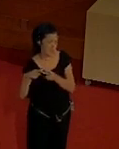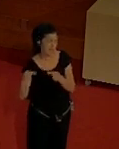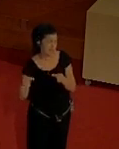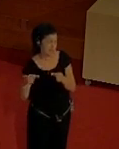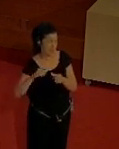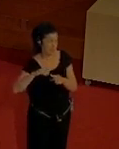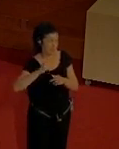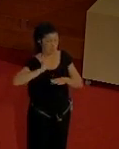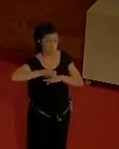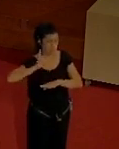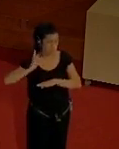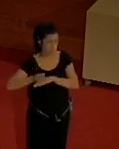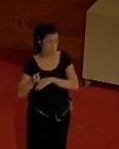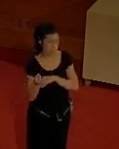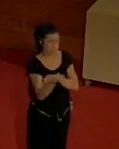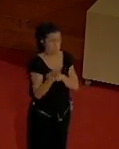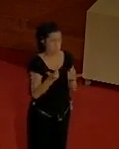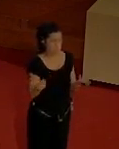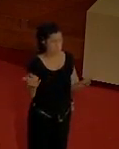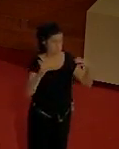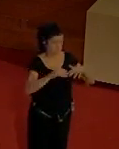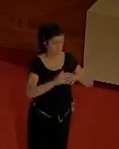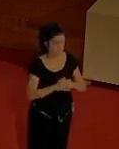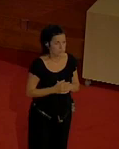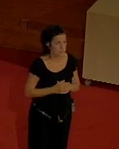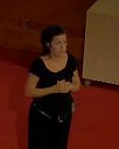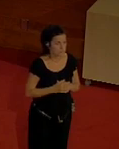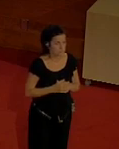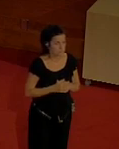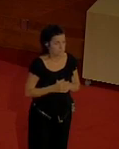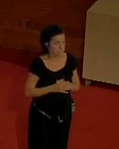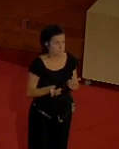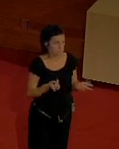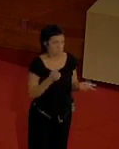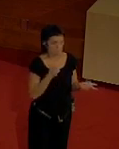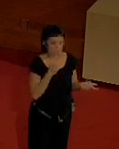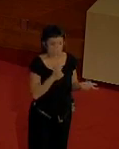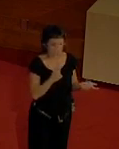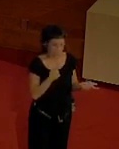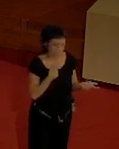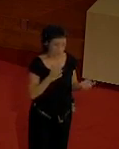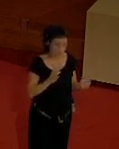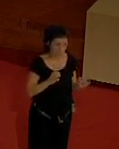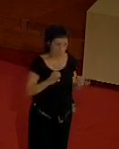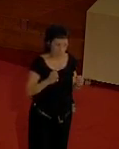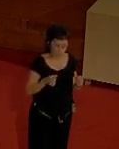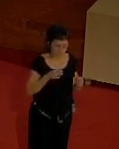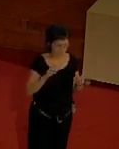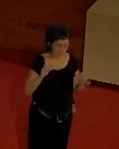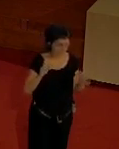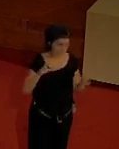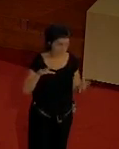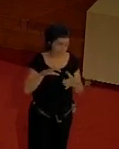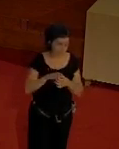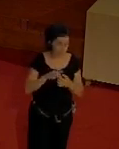diciendo tené no esperéis que yo os saque las castañas del fuego continuamente con respecto a China tenéis que implicar